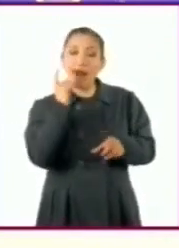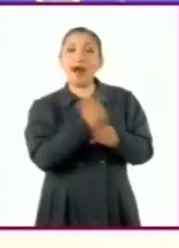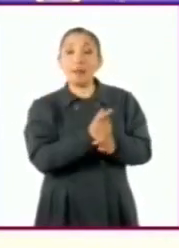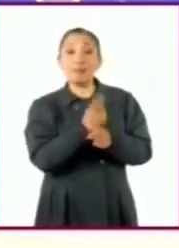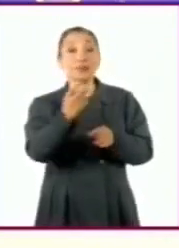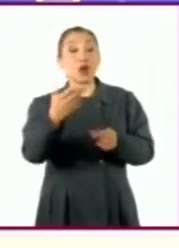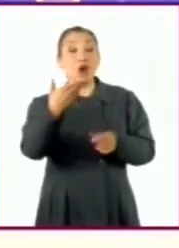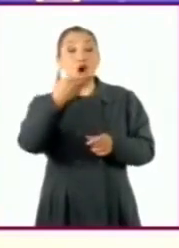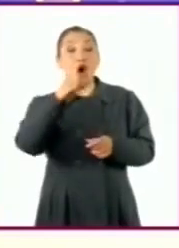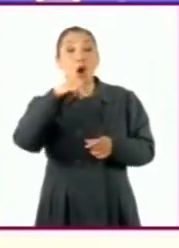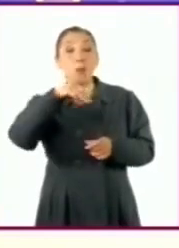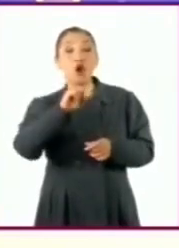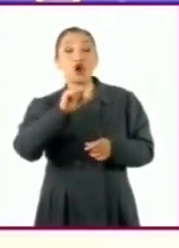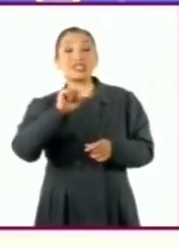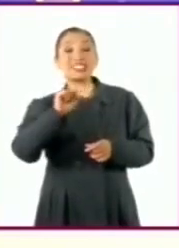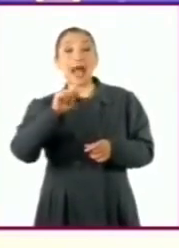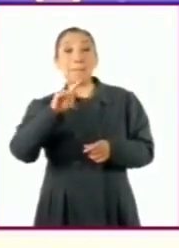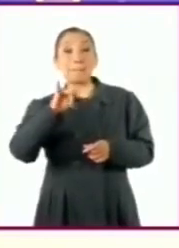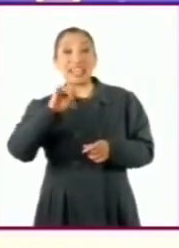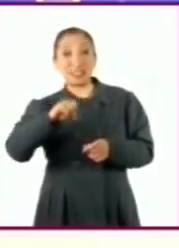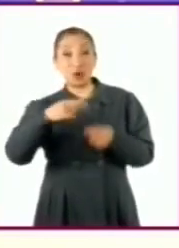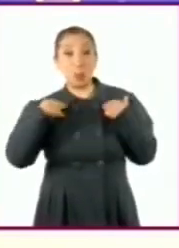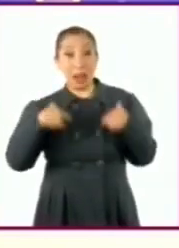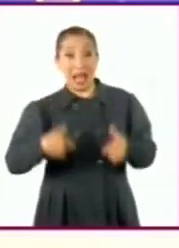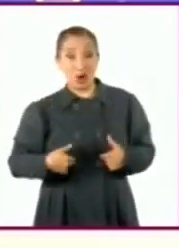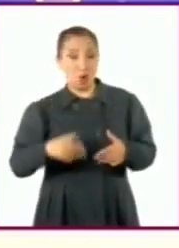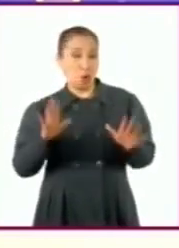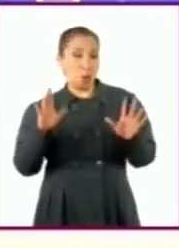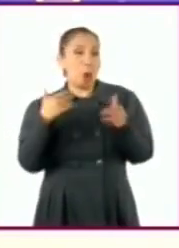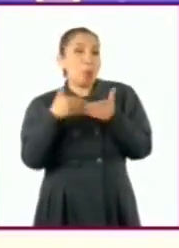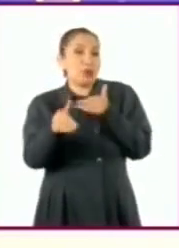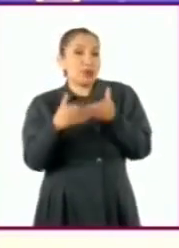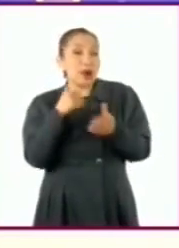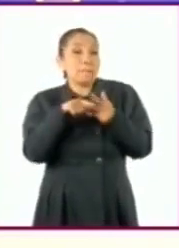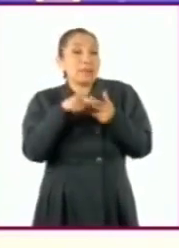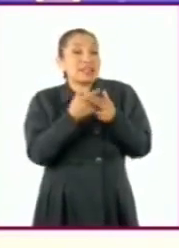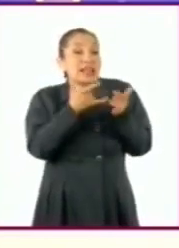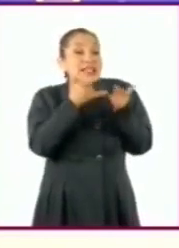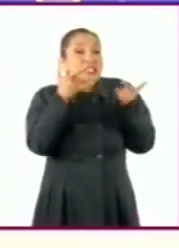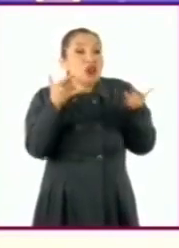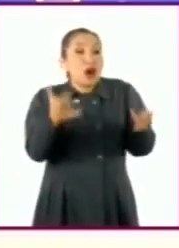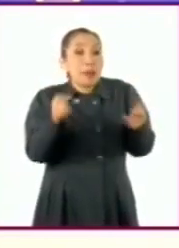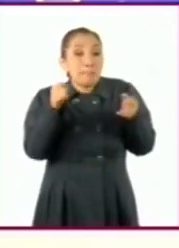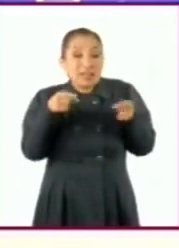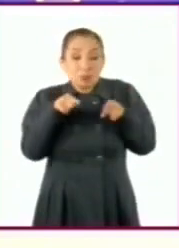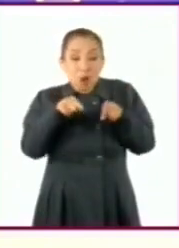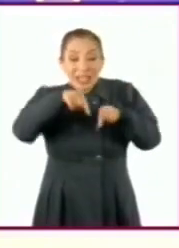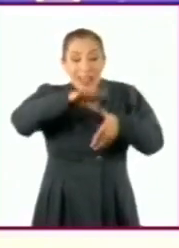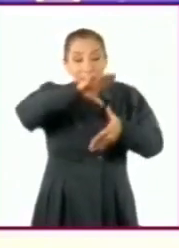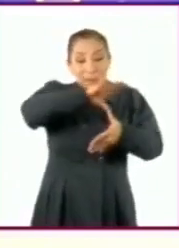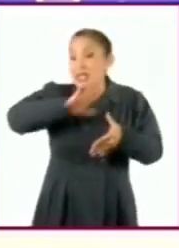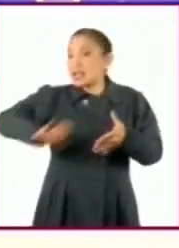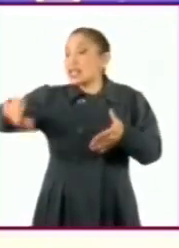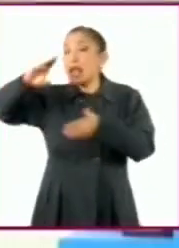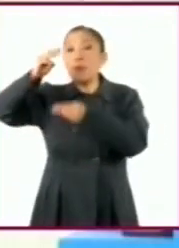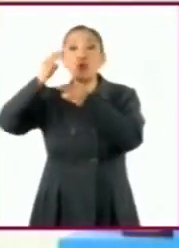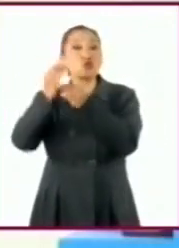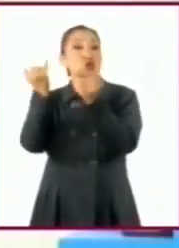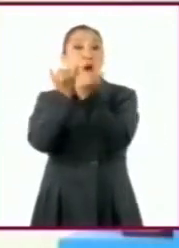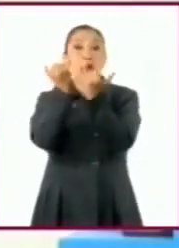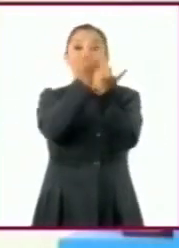habíamos hablado de la etapa lítica, la más antigua y extensa de la historia de México, ¿verdad? Efectivamente, señalamos